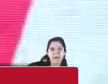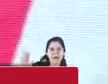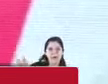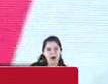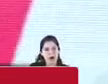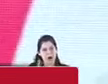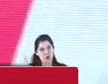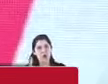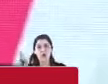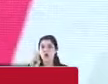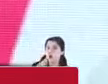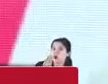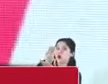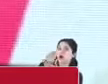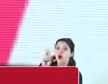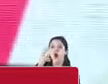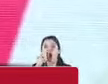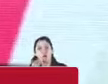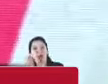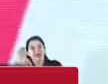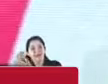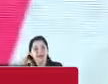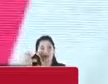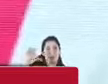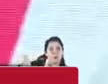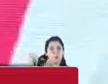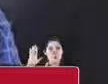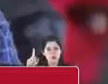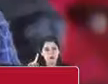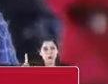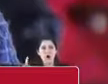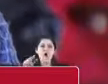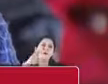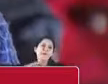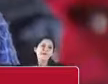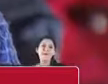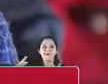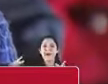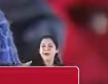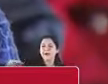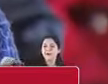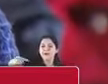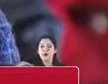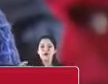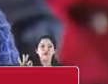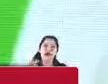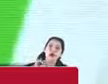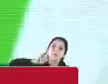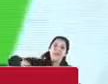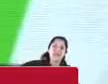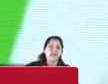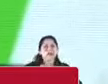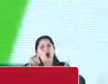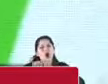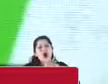a una candidata a un candidato porque es de otra ideología o porque se lo mandaron a hacer no importa porque no se lo merece